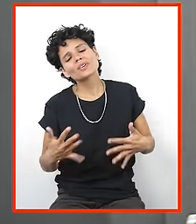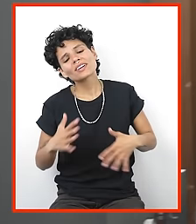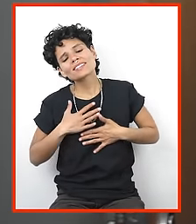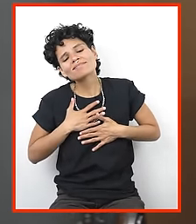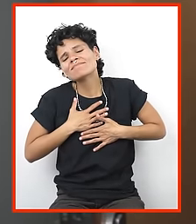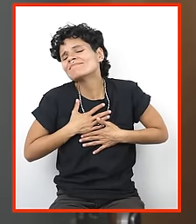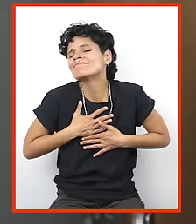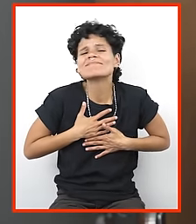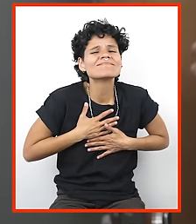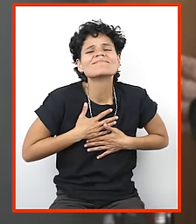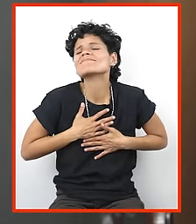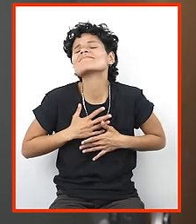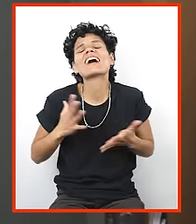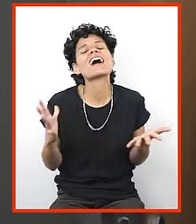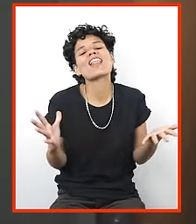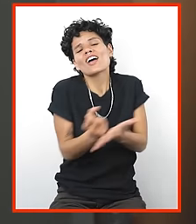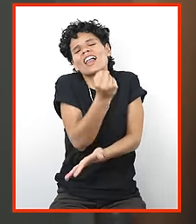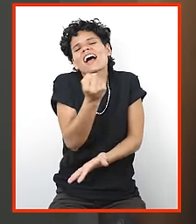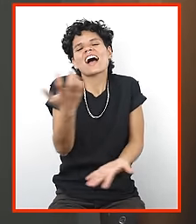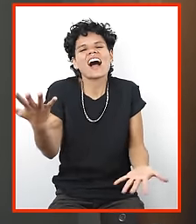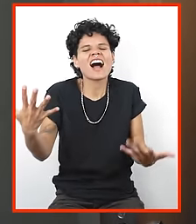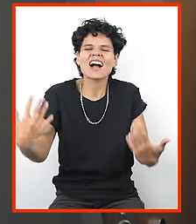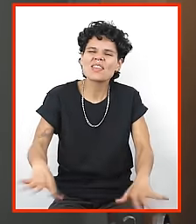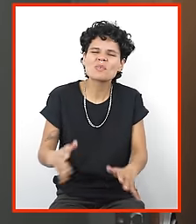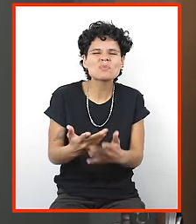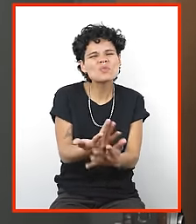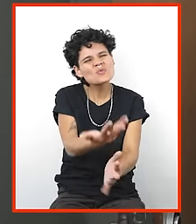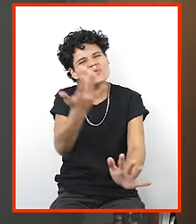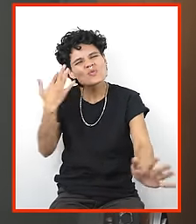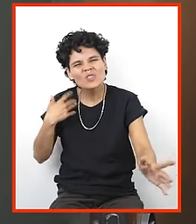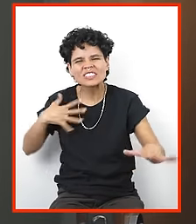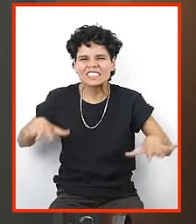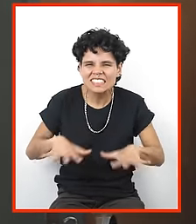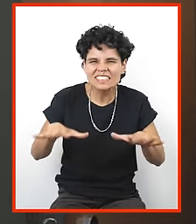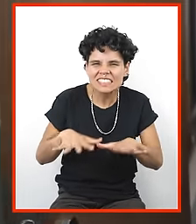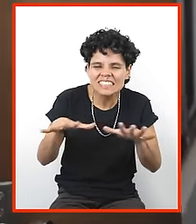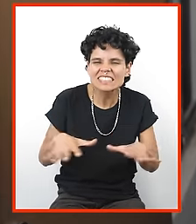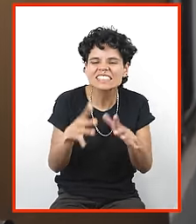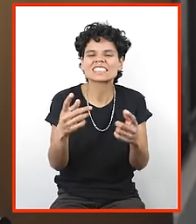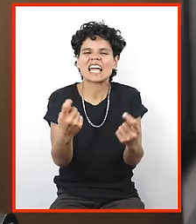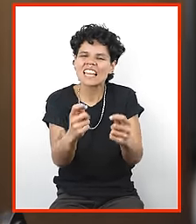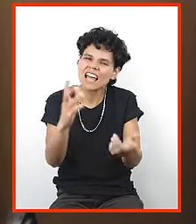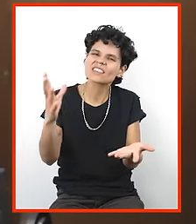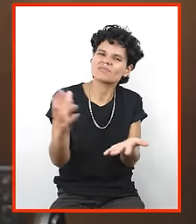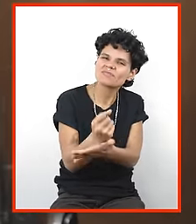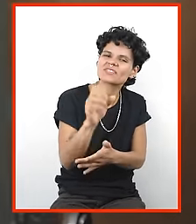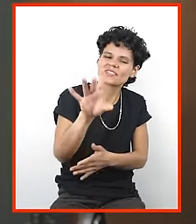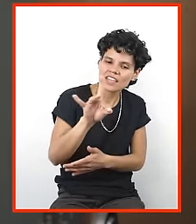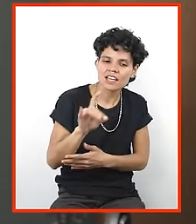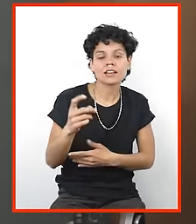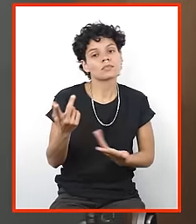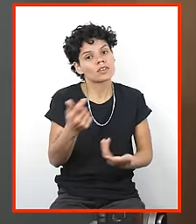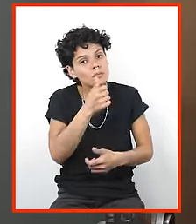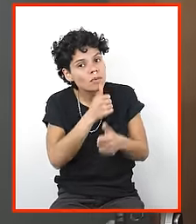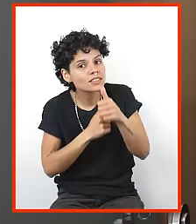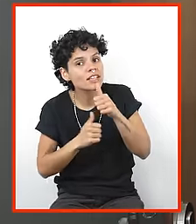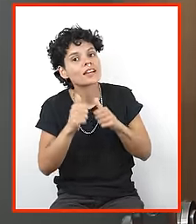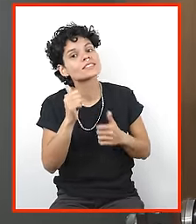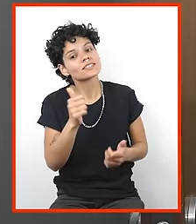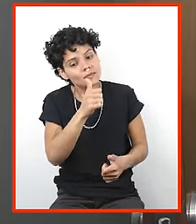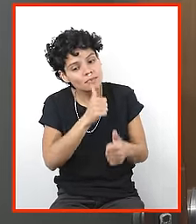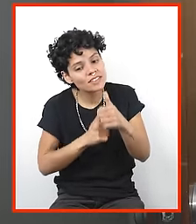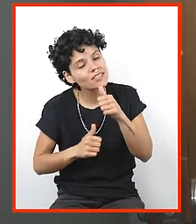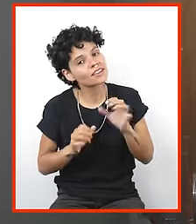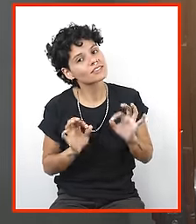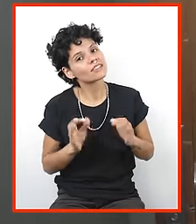¡Por fin! Después de tantos intentos. Después de tanto tiempo, pero la espera valió la pena.